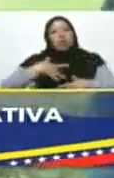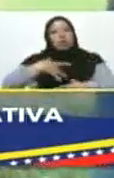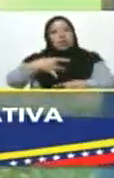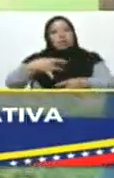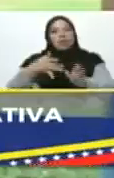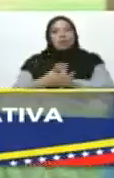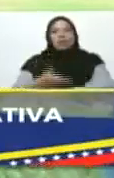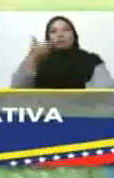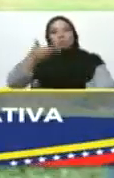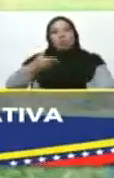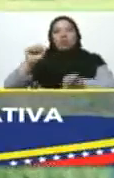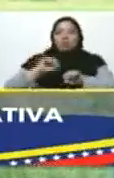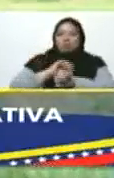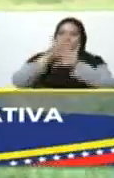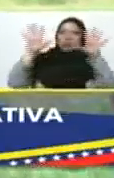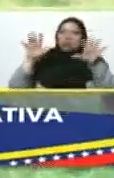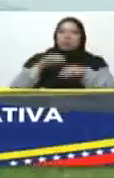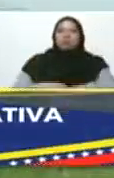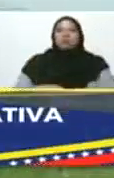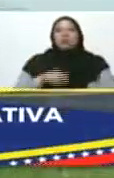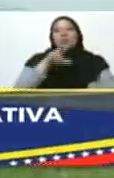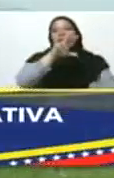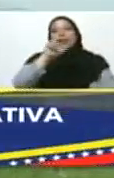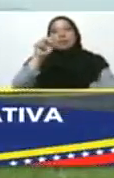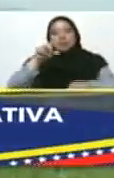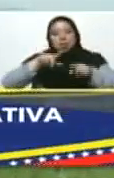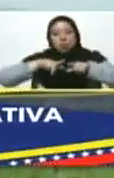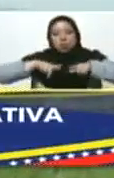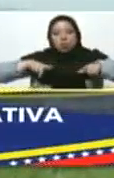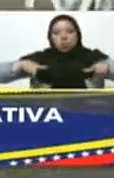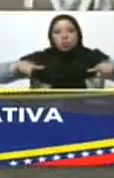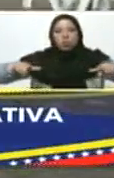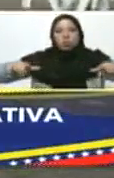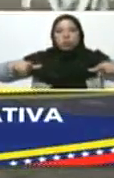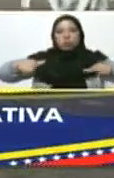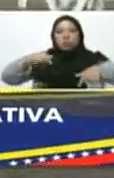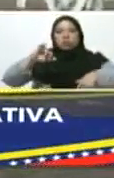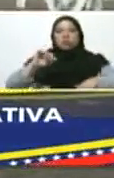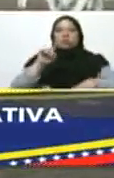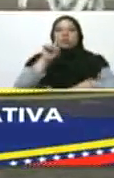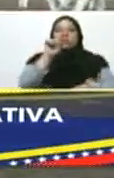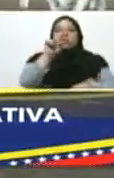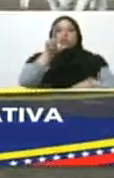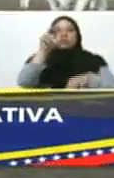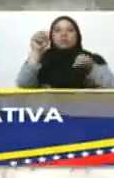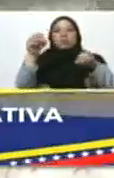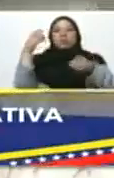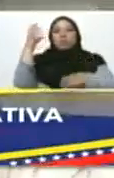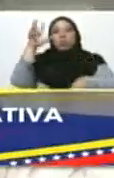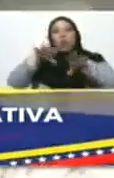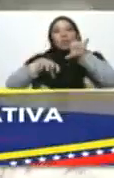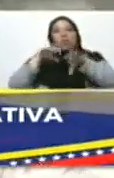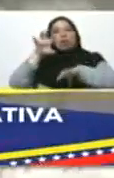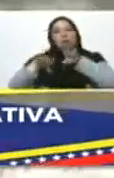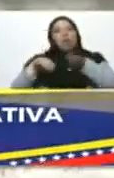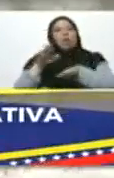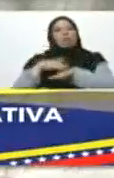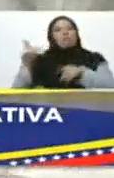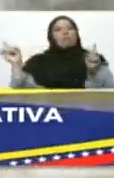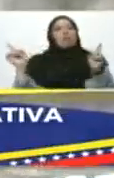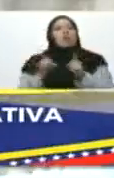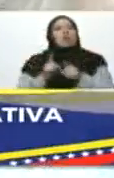a aclarar. 300 hectáreas aquí en esta finca, pero solamente tienen 170 cabezas de ganado. ¿Y por qué? ya lo va